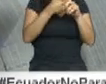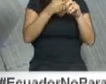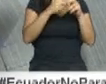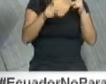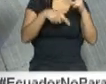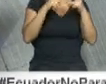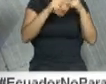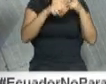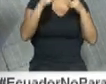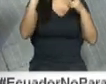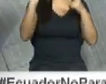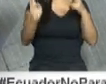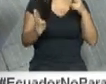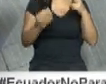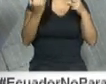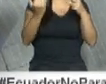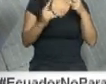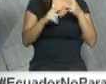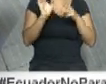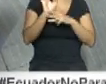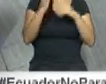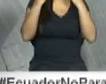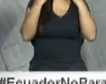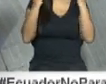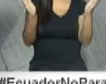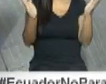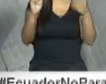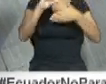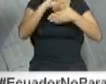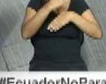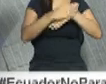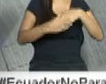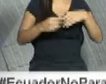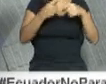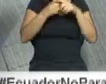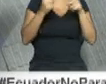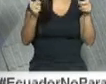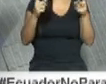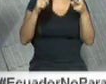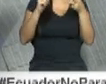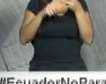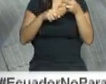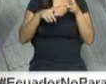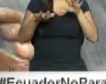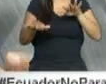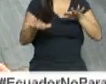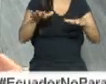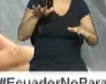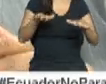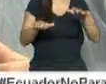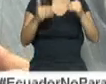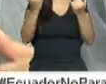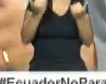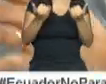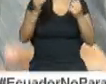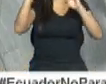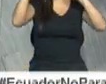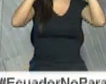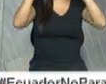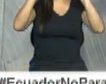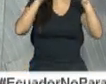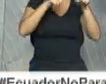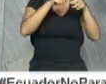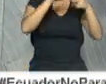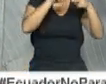nivel continental. Pero yo creo que también es importante destacar que esta estrategia se aprovecha de los errores de